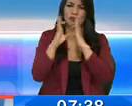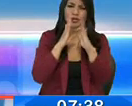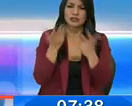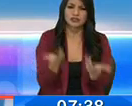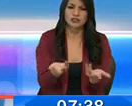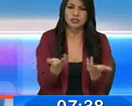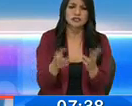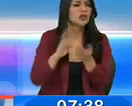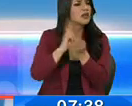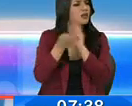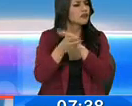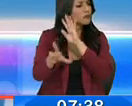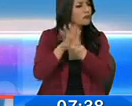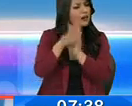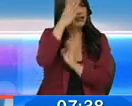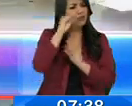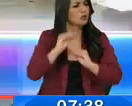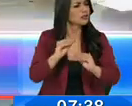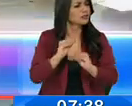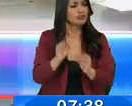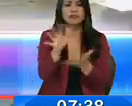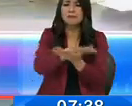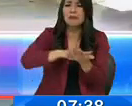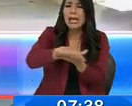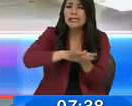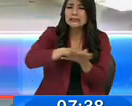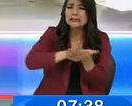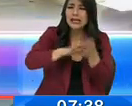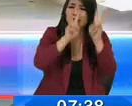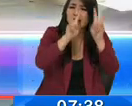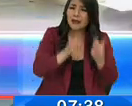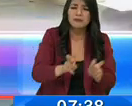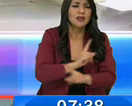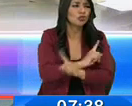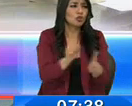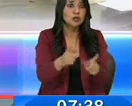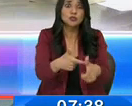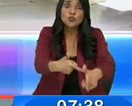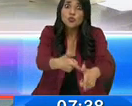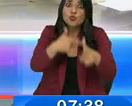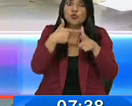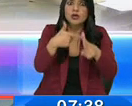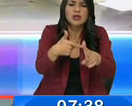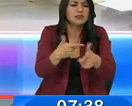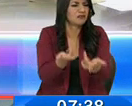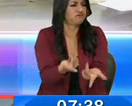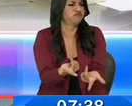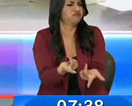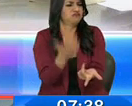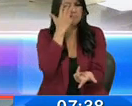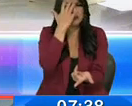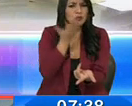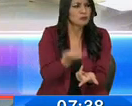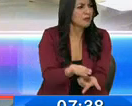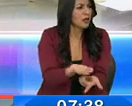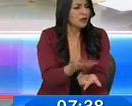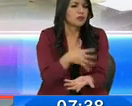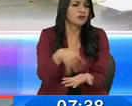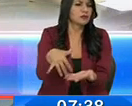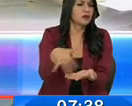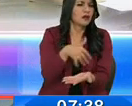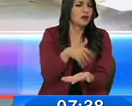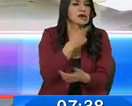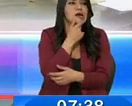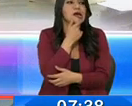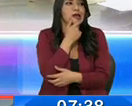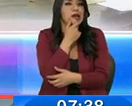una reforma a la ley de educación. O sea, un montón de temas que realmente ya hasta generan preocupación y sospecha, como que nos